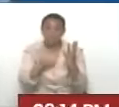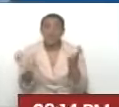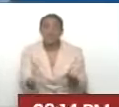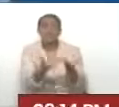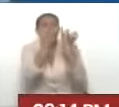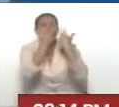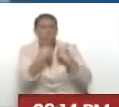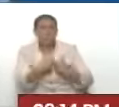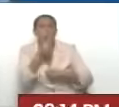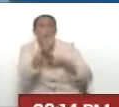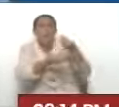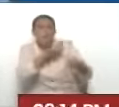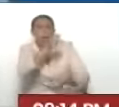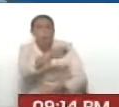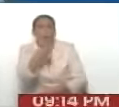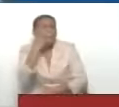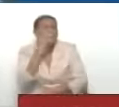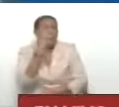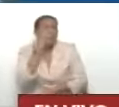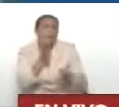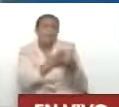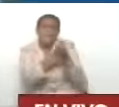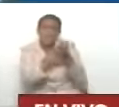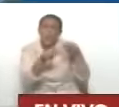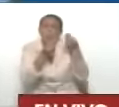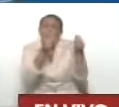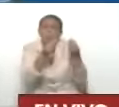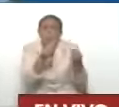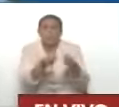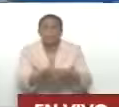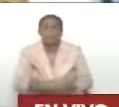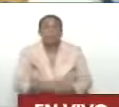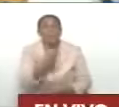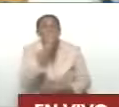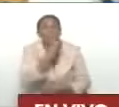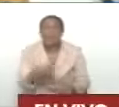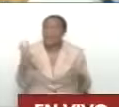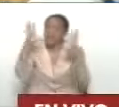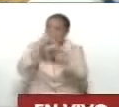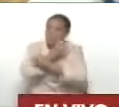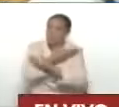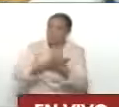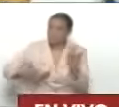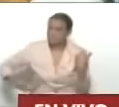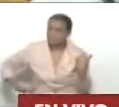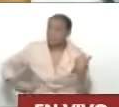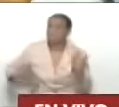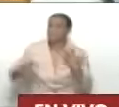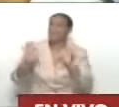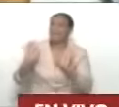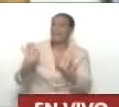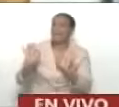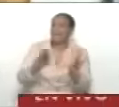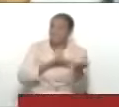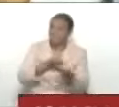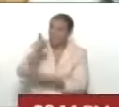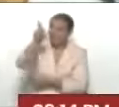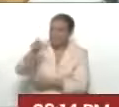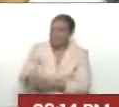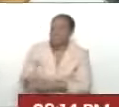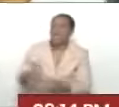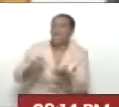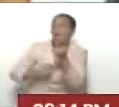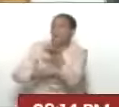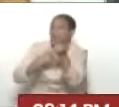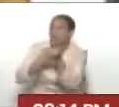cuéntame tu experiencia como emprendedora. Buenas noches a todos. Gracias, presidente, por invitarme a estar aquí y por